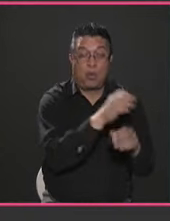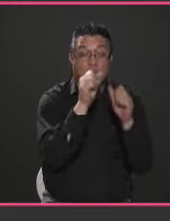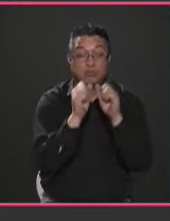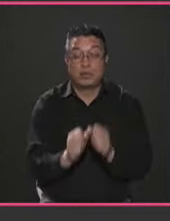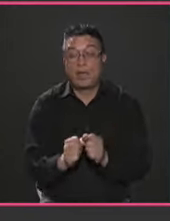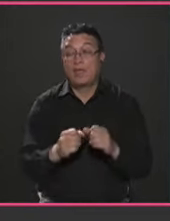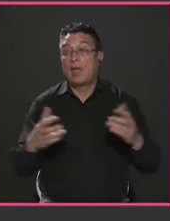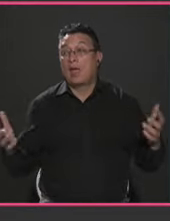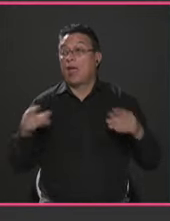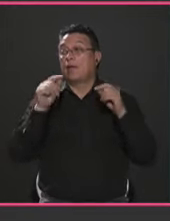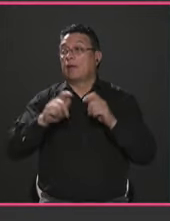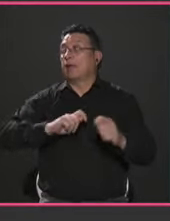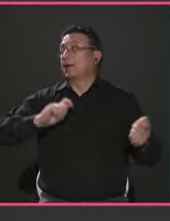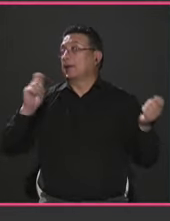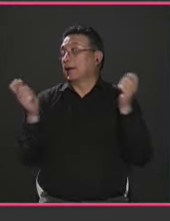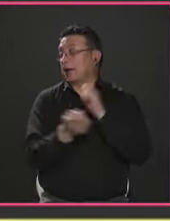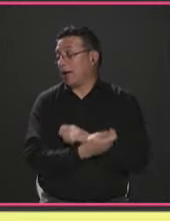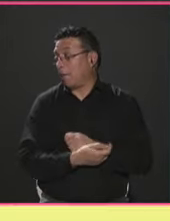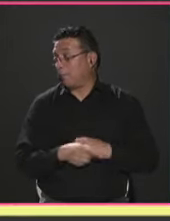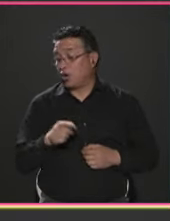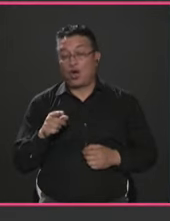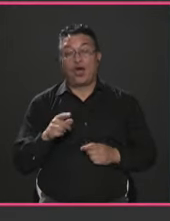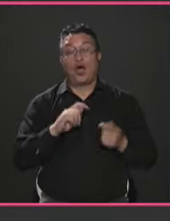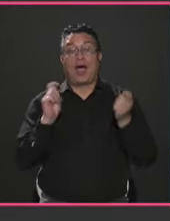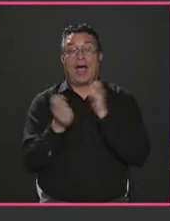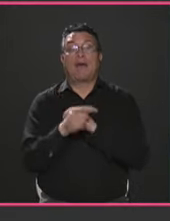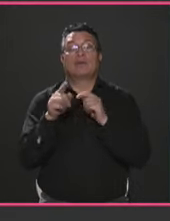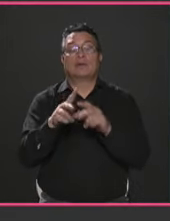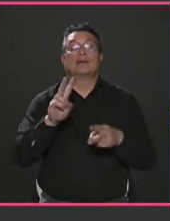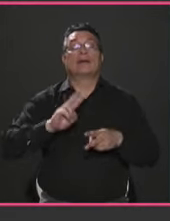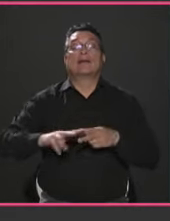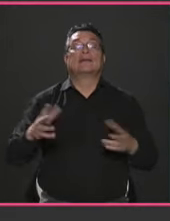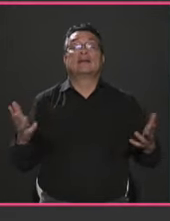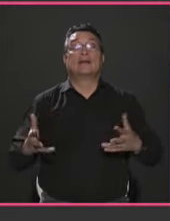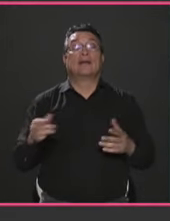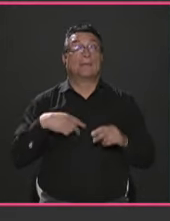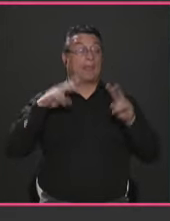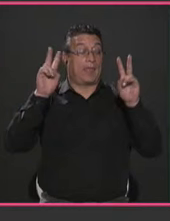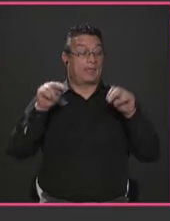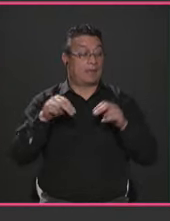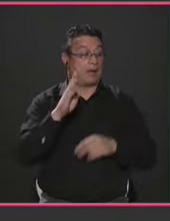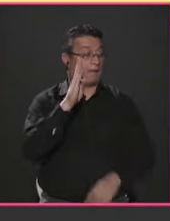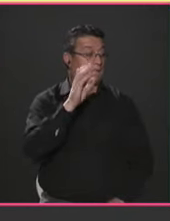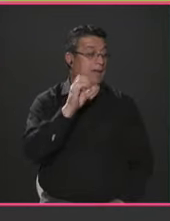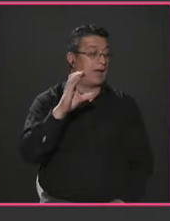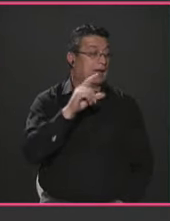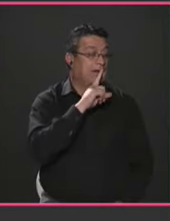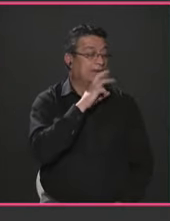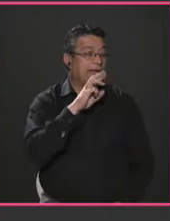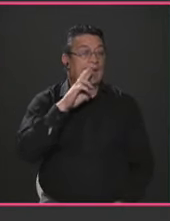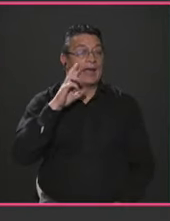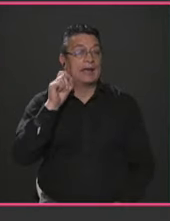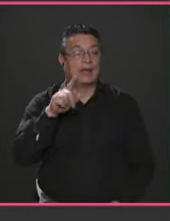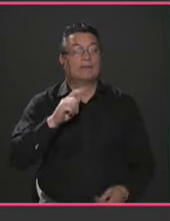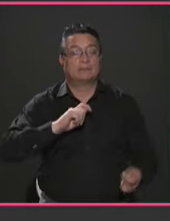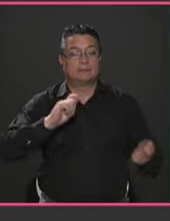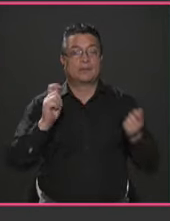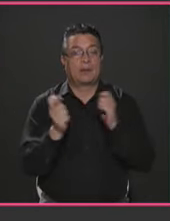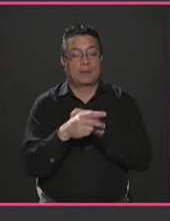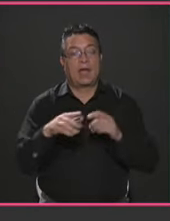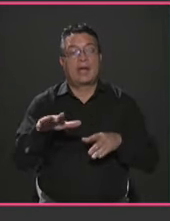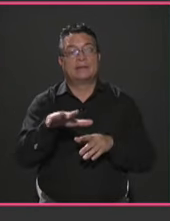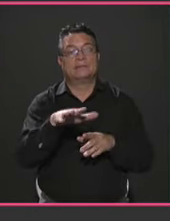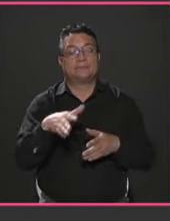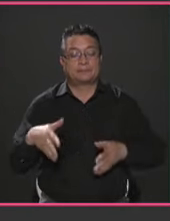posibles la evolución ha hecho que bac tengan los caminos más